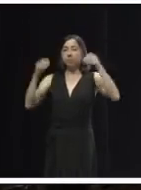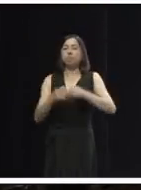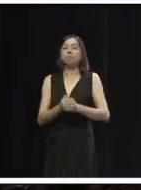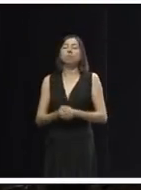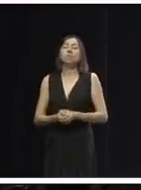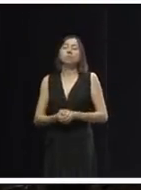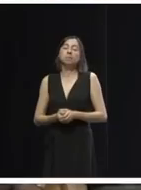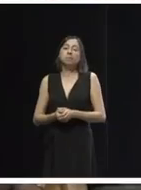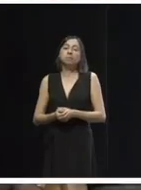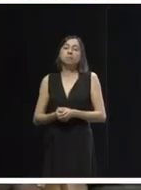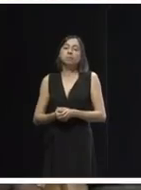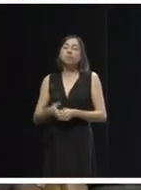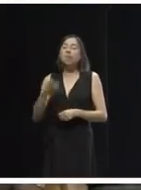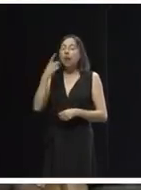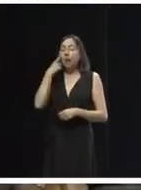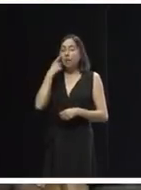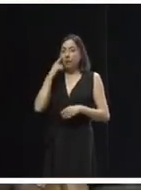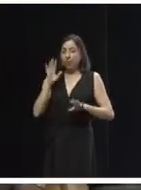Y mirad,